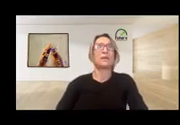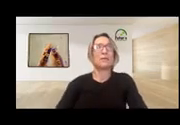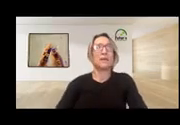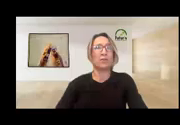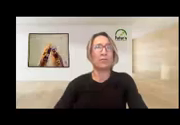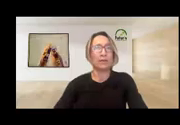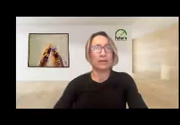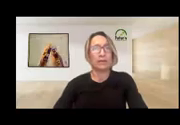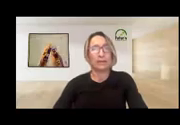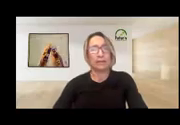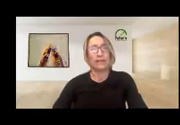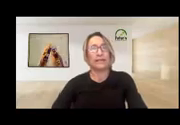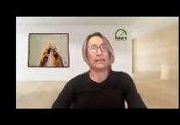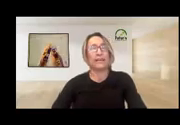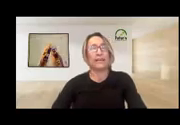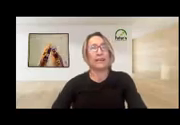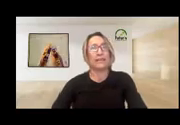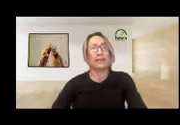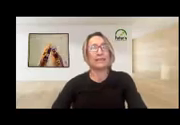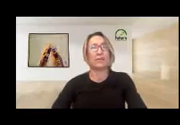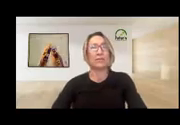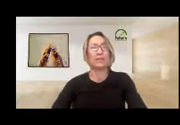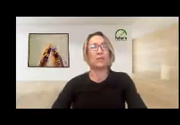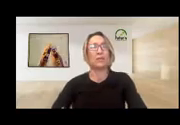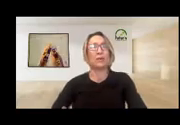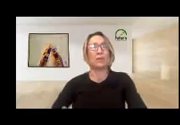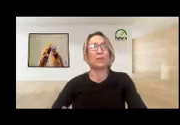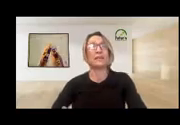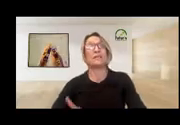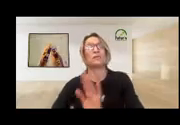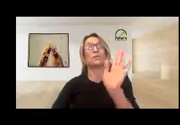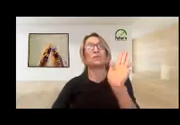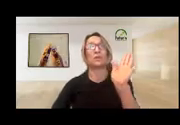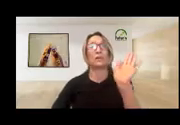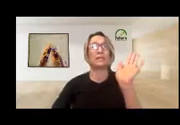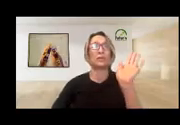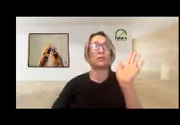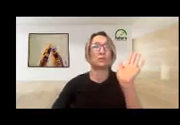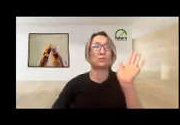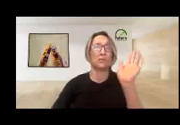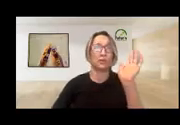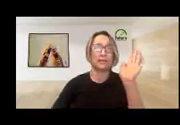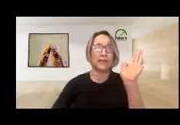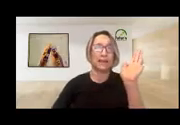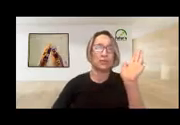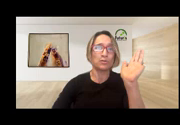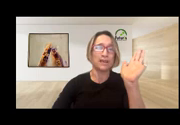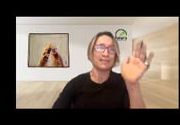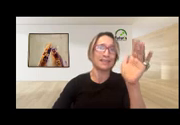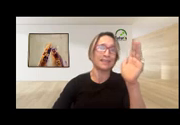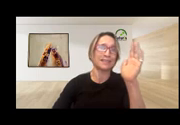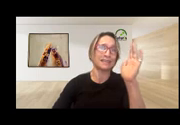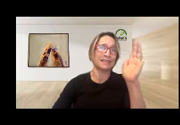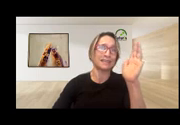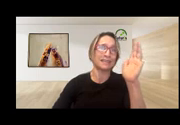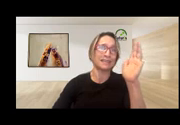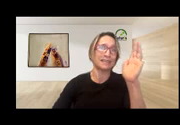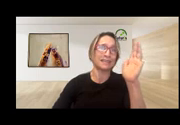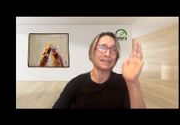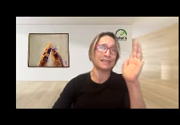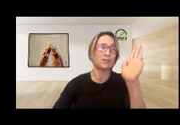reptiles que vivieron desde hace 252 millones de años hasta